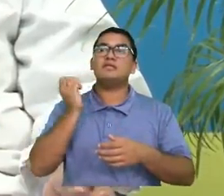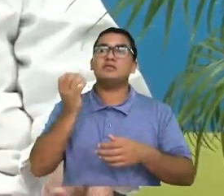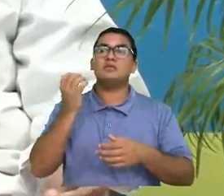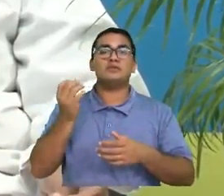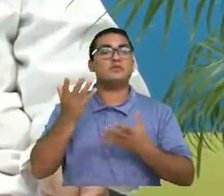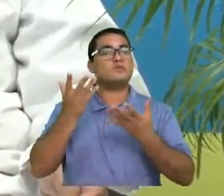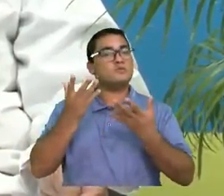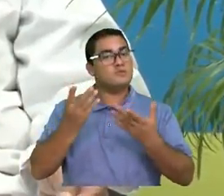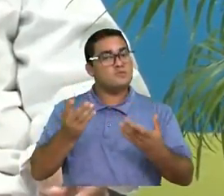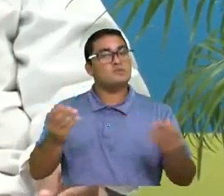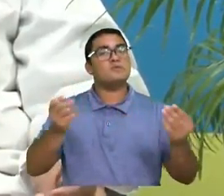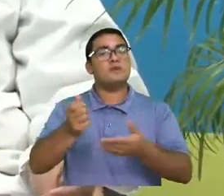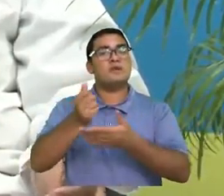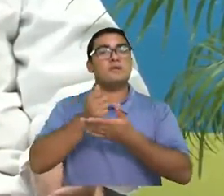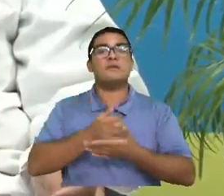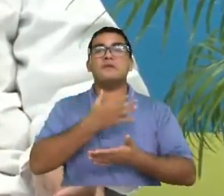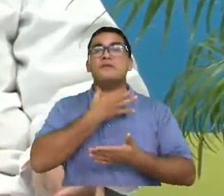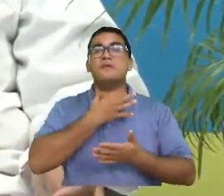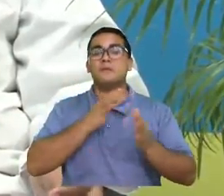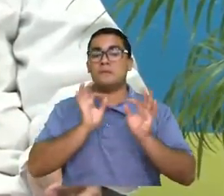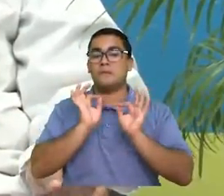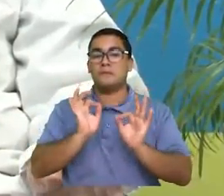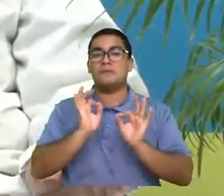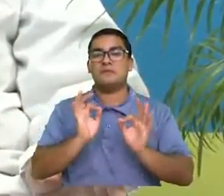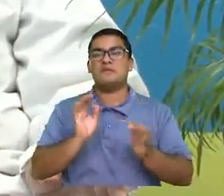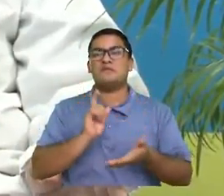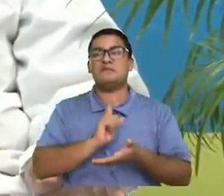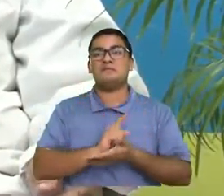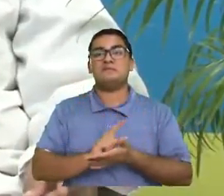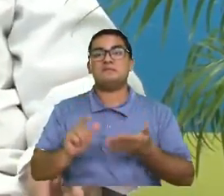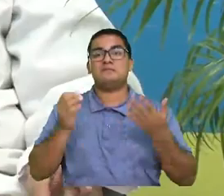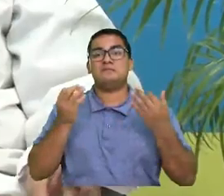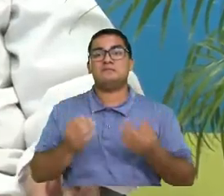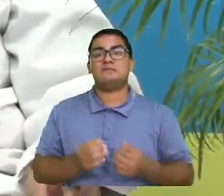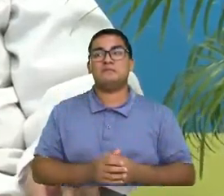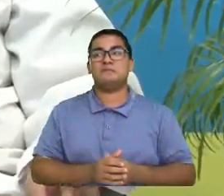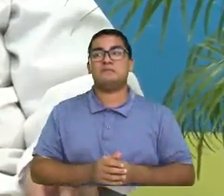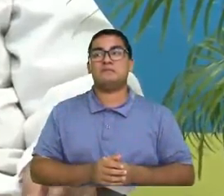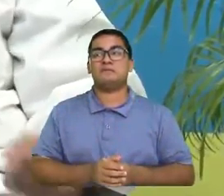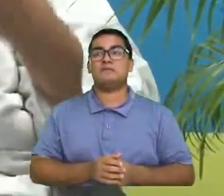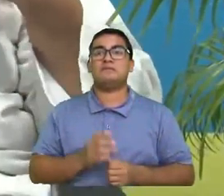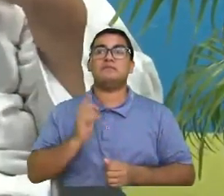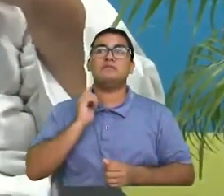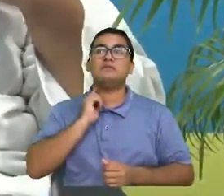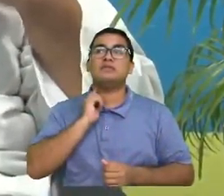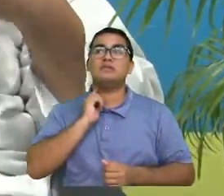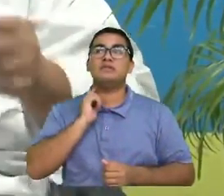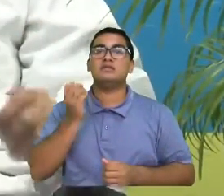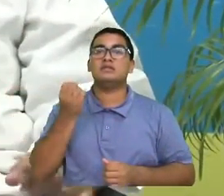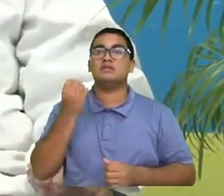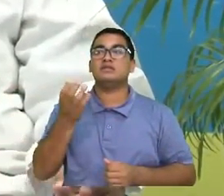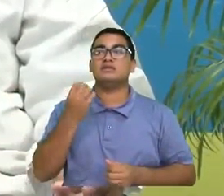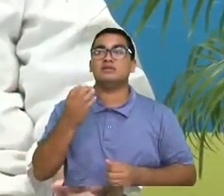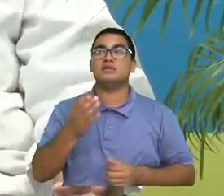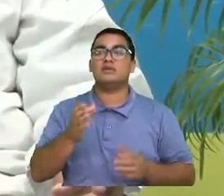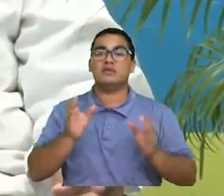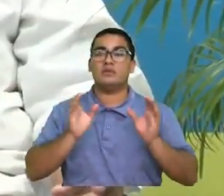ayudar a la garganta y de esa manera no sentir dolor. Porque el dolor es como que nuestro organismo te está